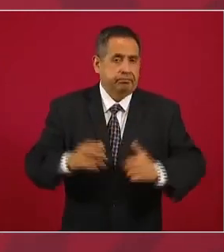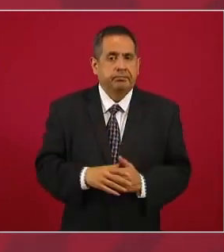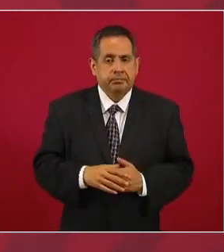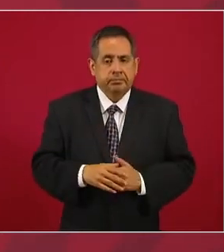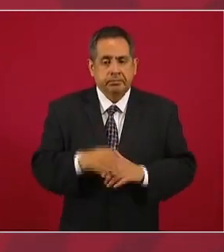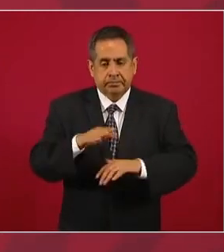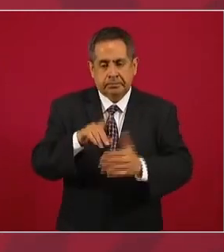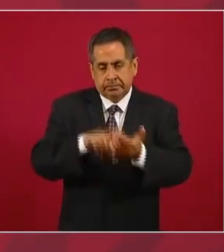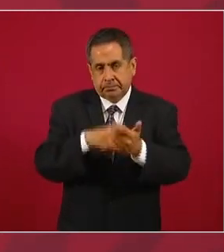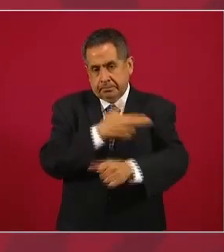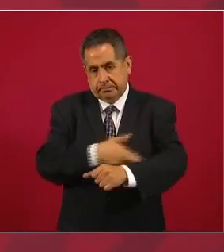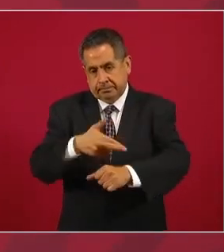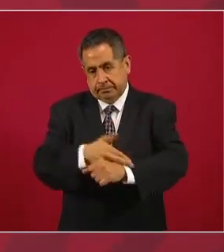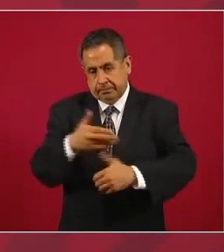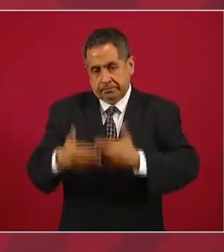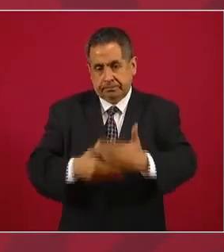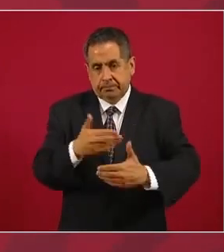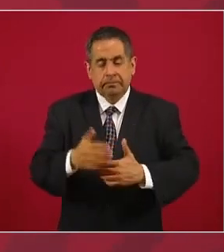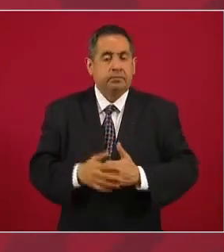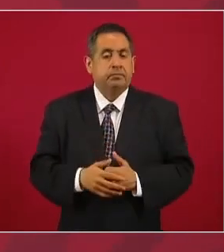Sobre el procedimiento.